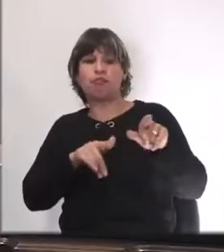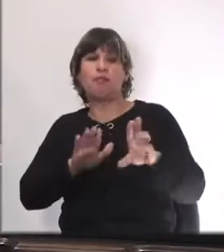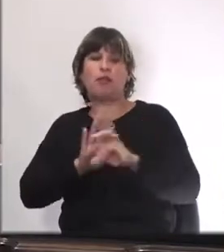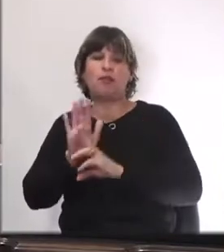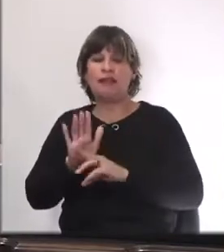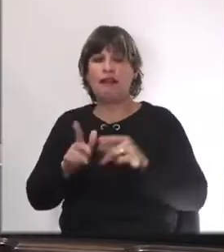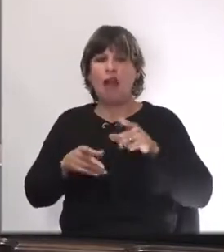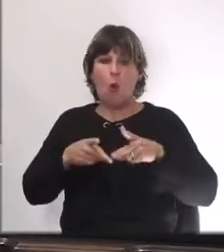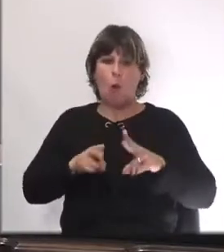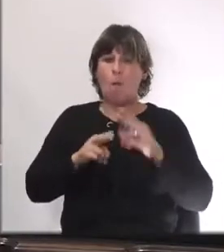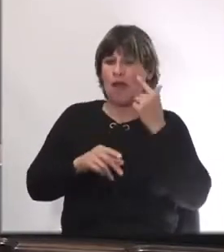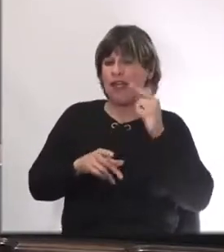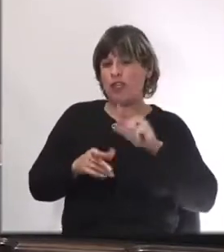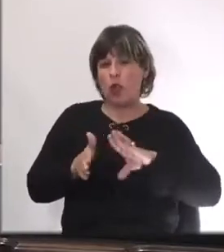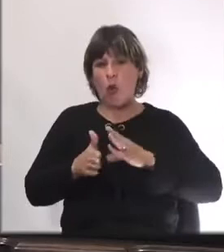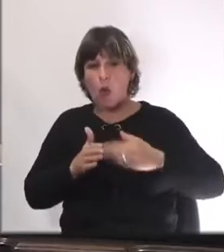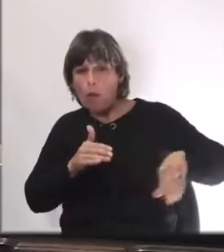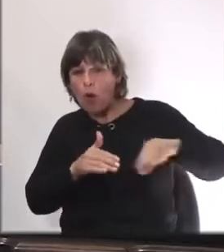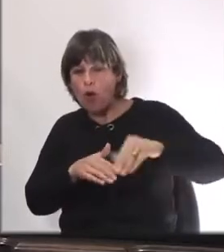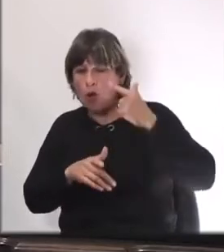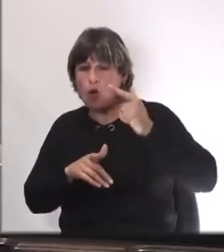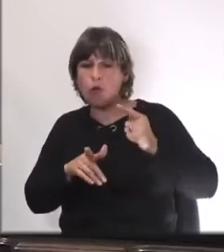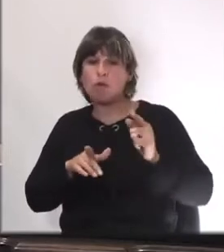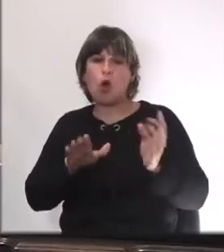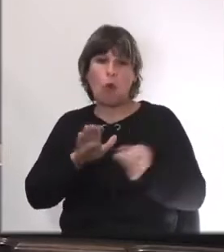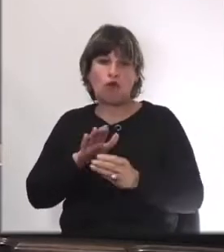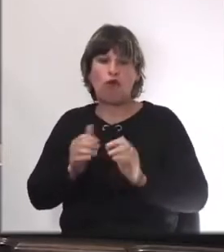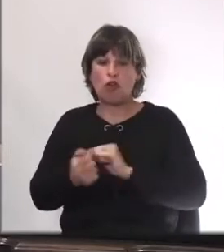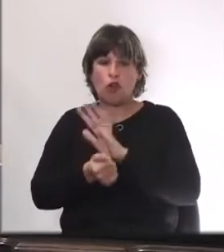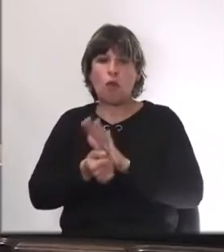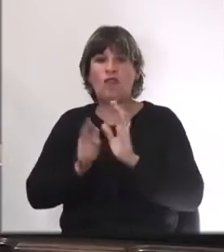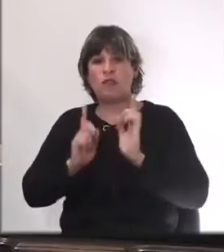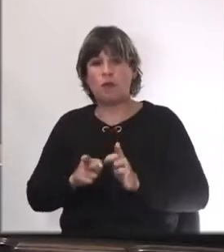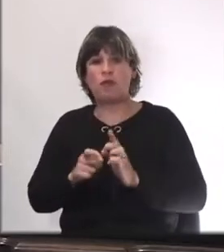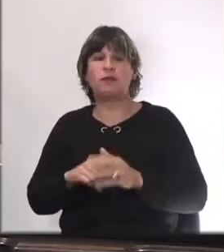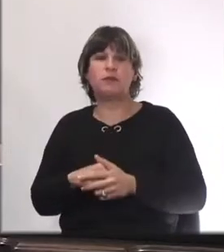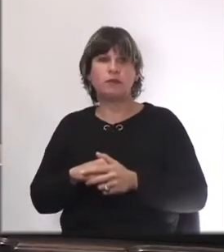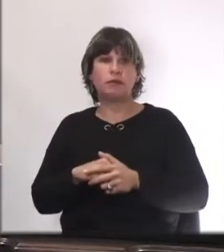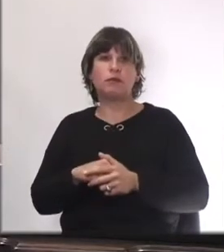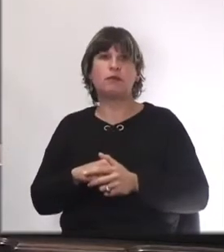por el costado, como es el fondo COVID también, que